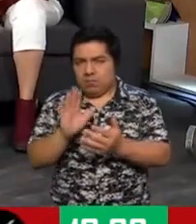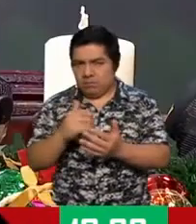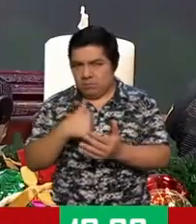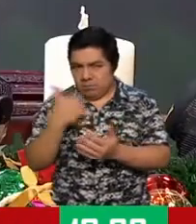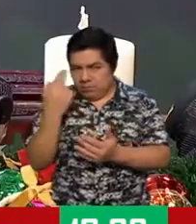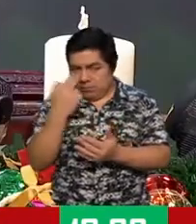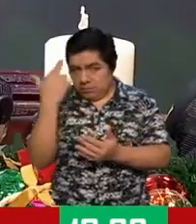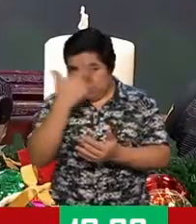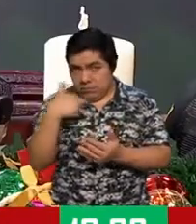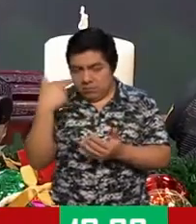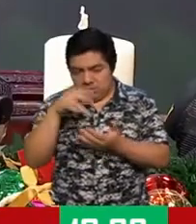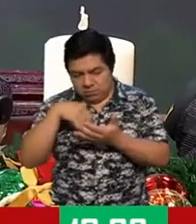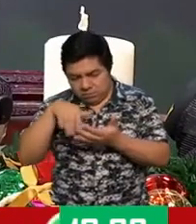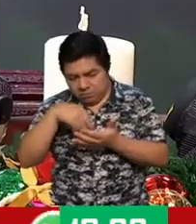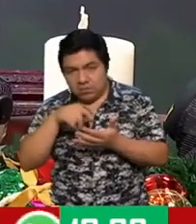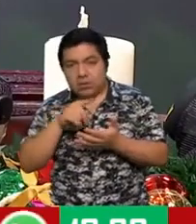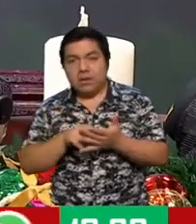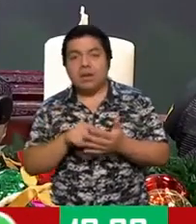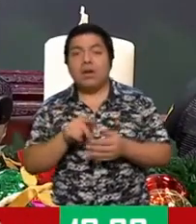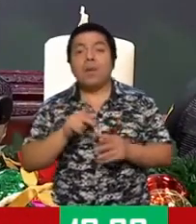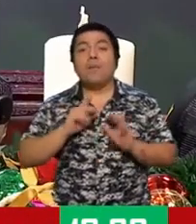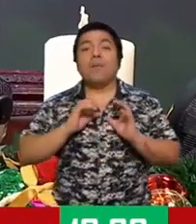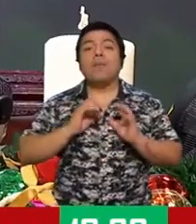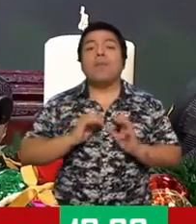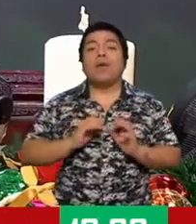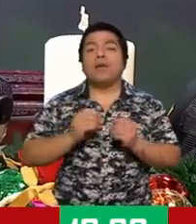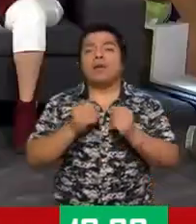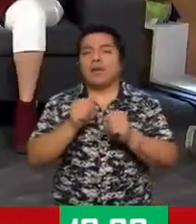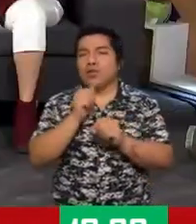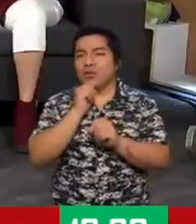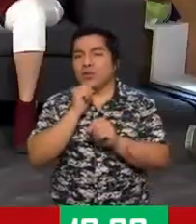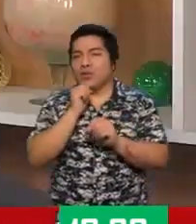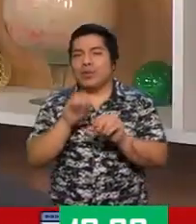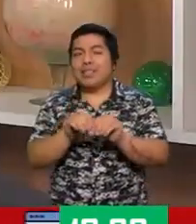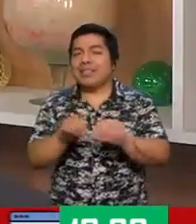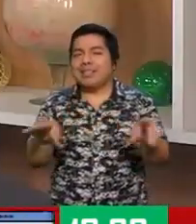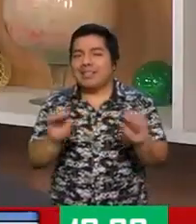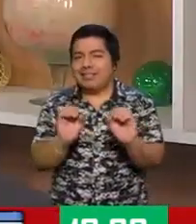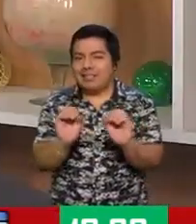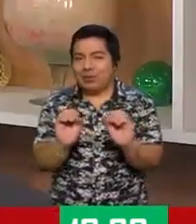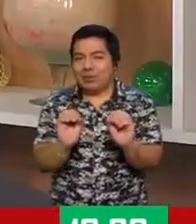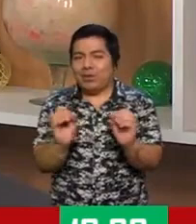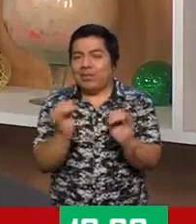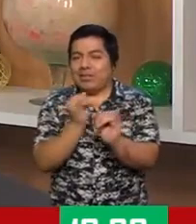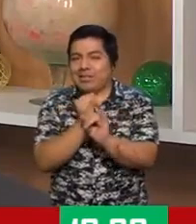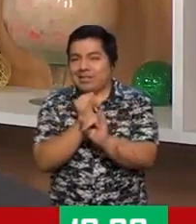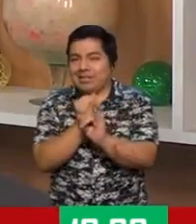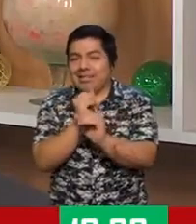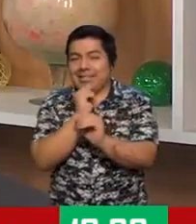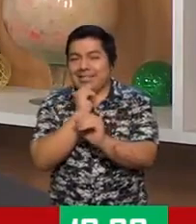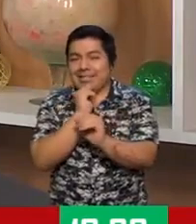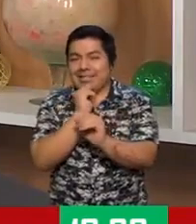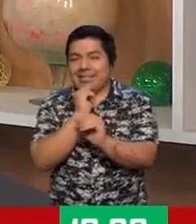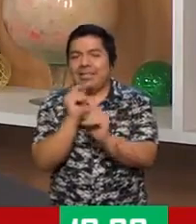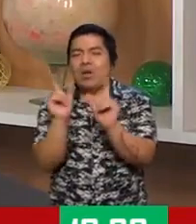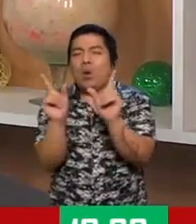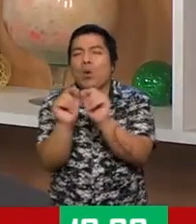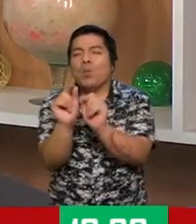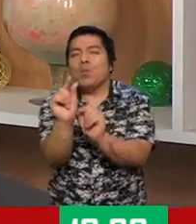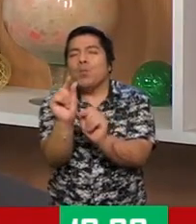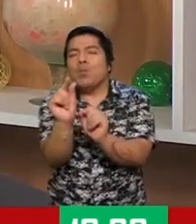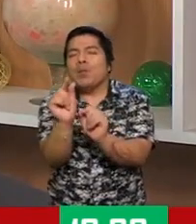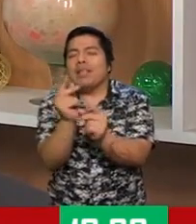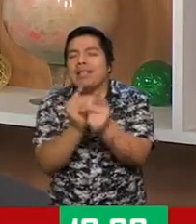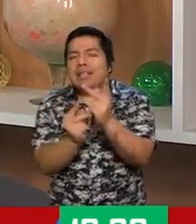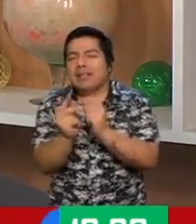buscar. Te daría mi cuerpo, pero todavía no está publicado. Estamos buscando dónde se pueda publicar. Dinos tú un cachito. Ah,